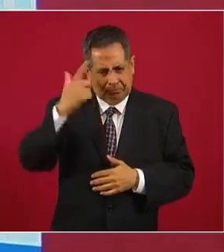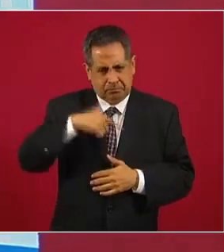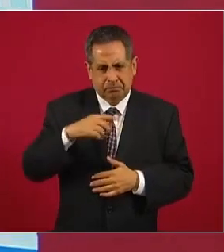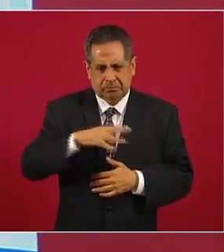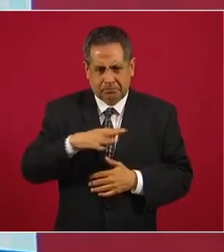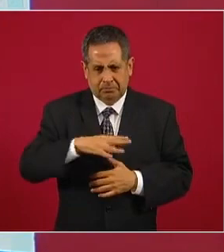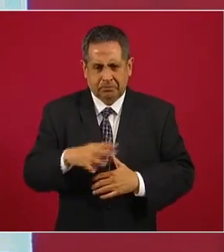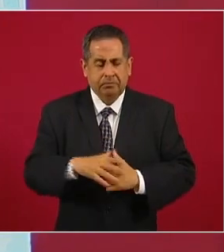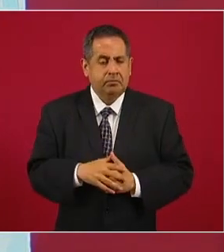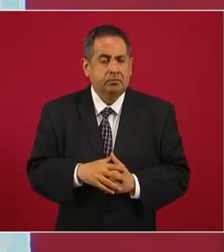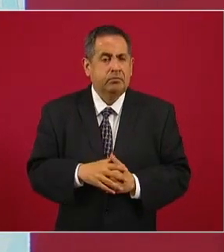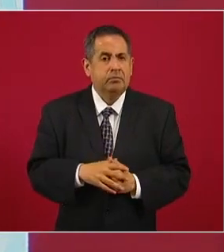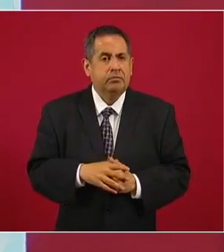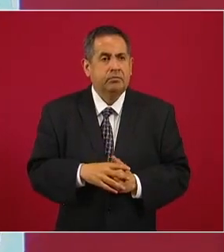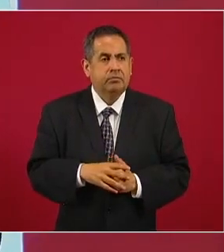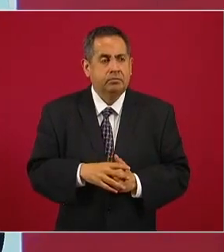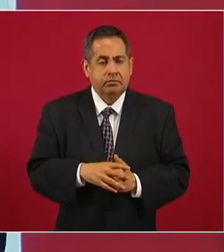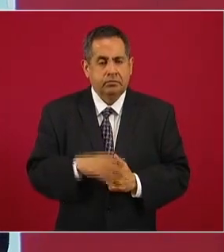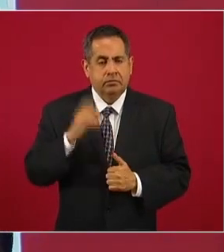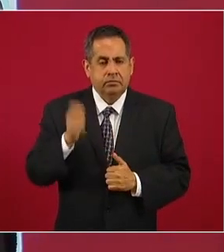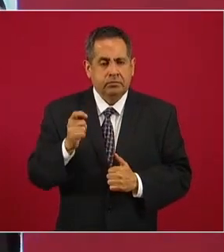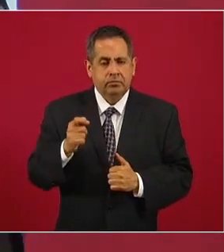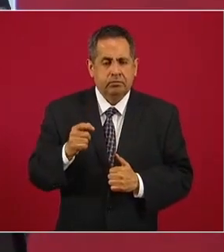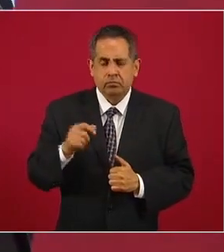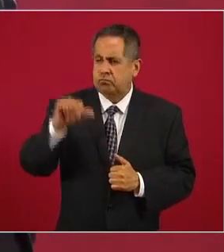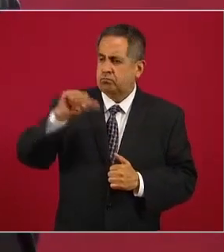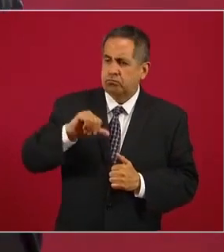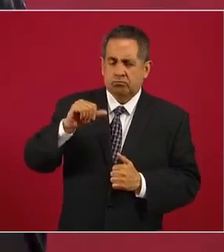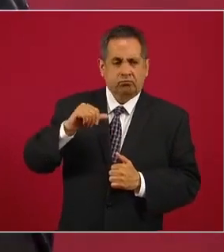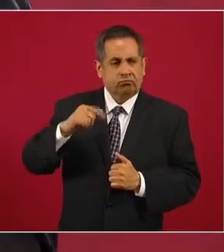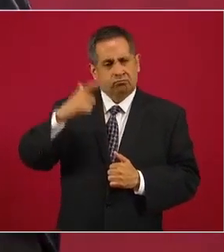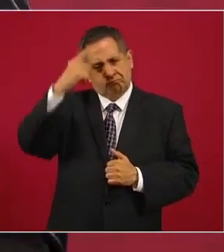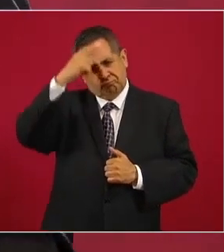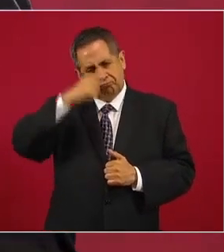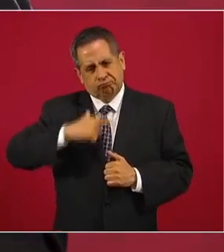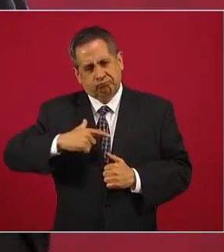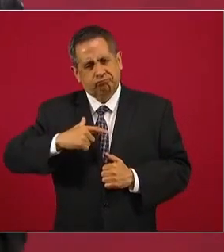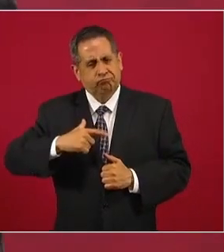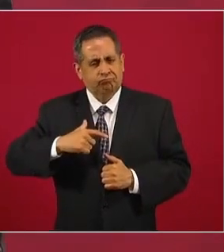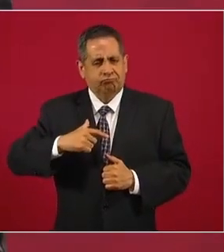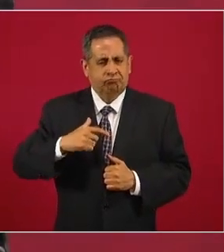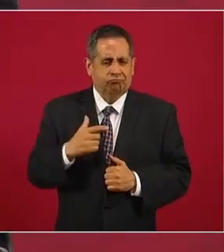Va a ser una noche